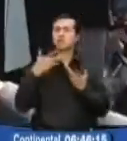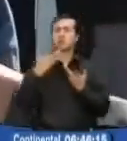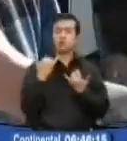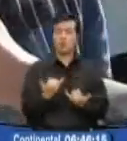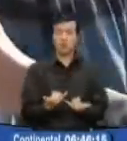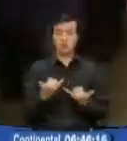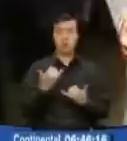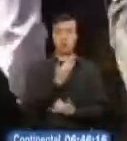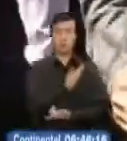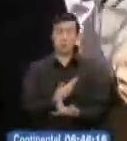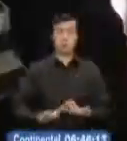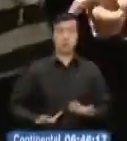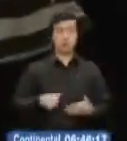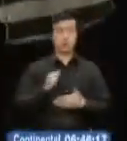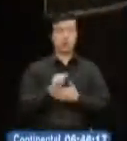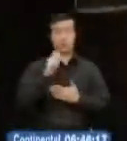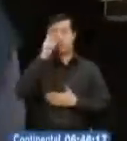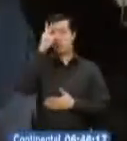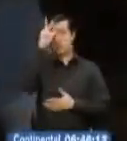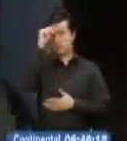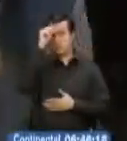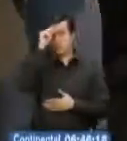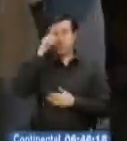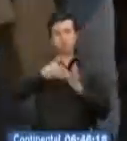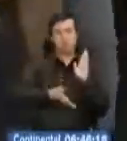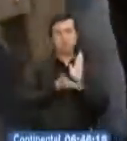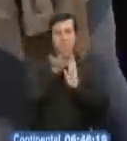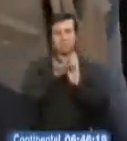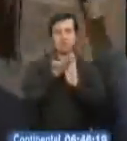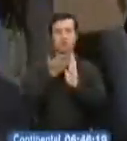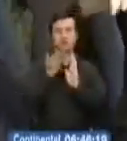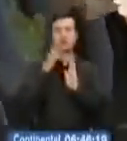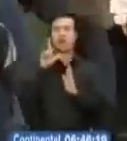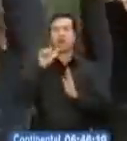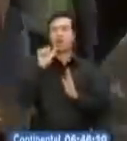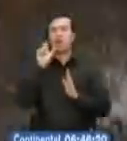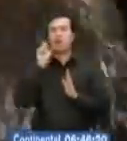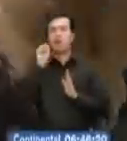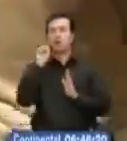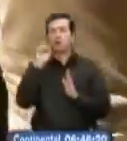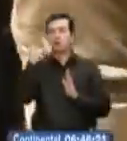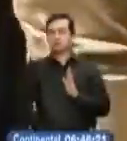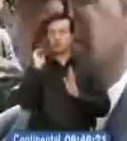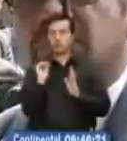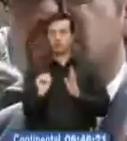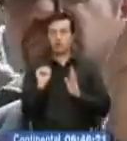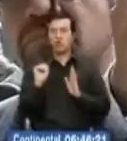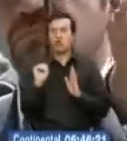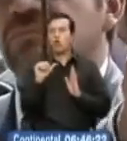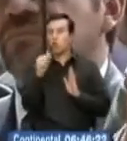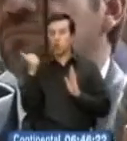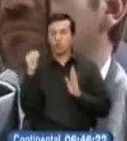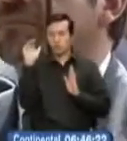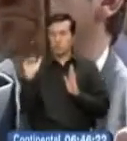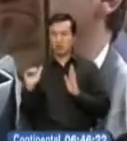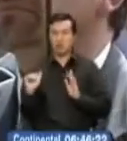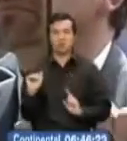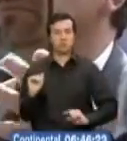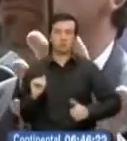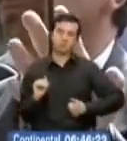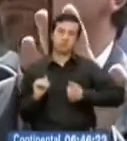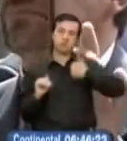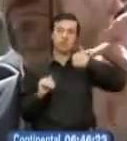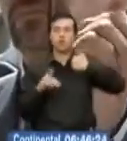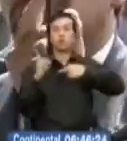actual vicepresidente de la República, Jorge Glass, superaría a políticos como Guillermo Lasso y Jaime Nebot en la simulación de papeleta electoral. Esta mediación